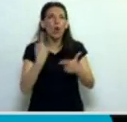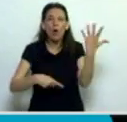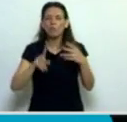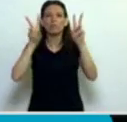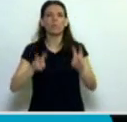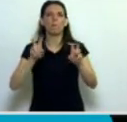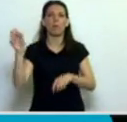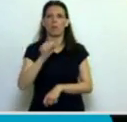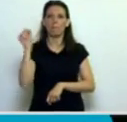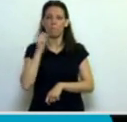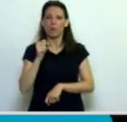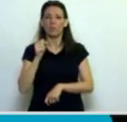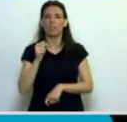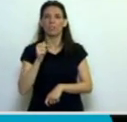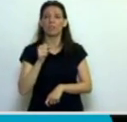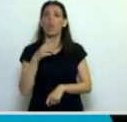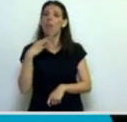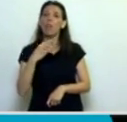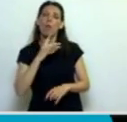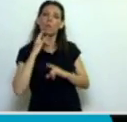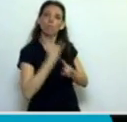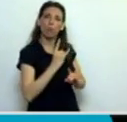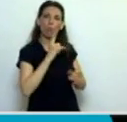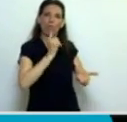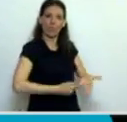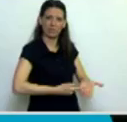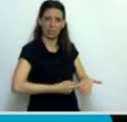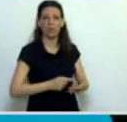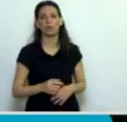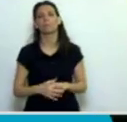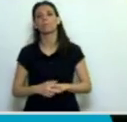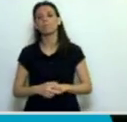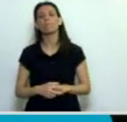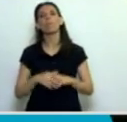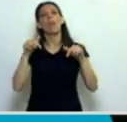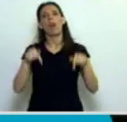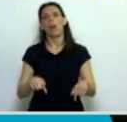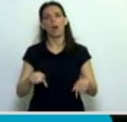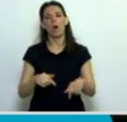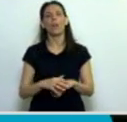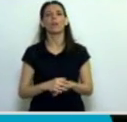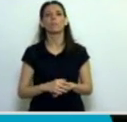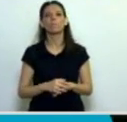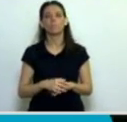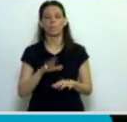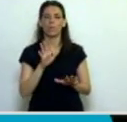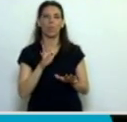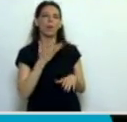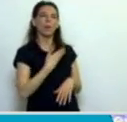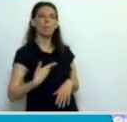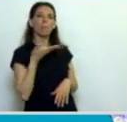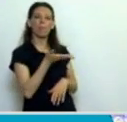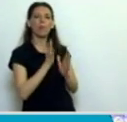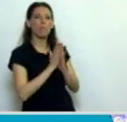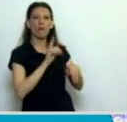trascendencia como es la enajenación del patrimonio del pueblo. Ya no tenemos más un Estado inerte, por